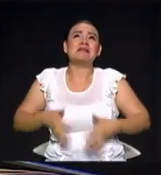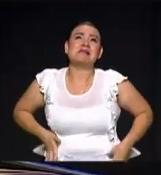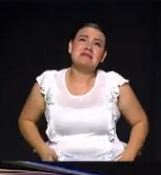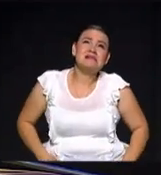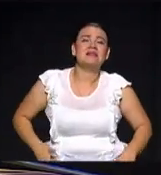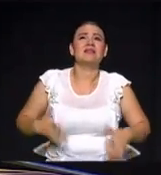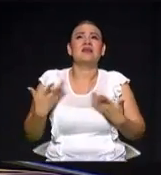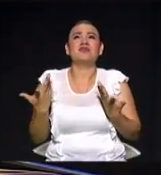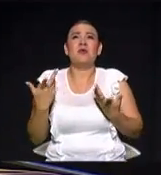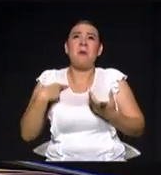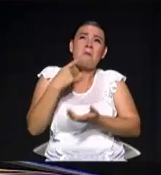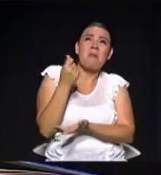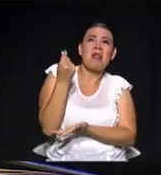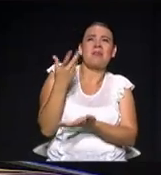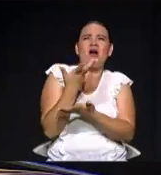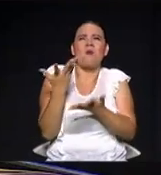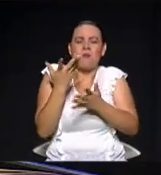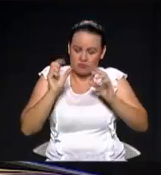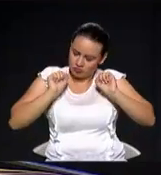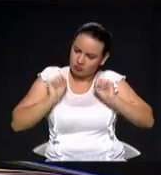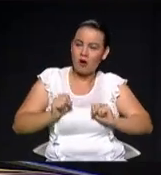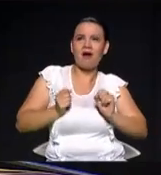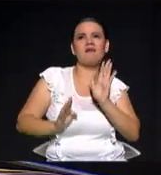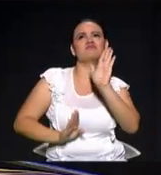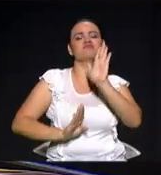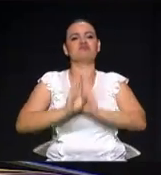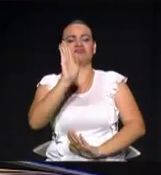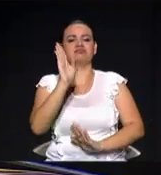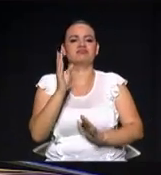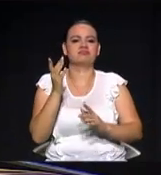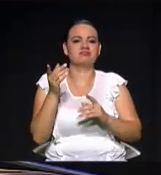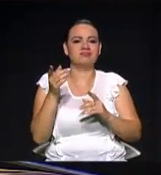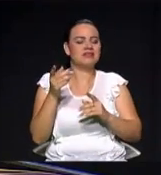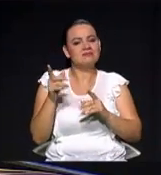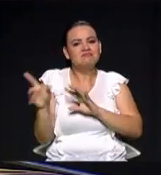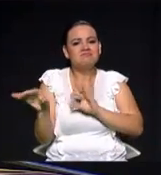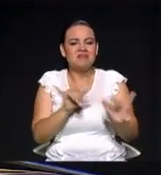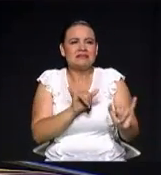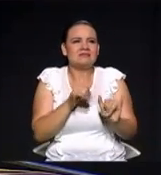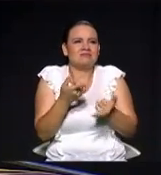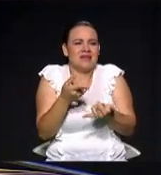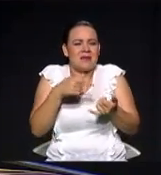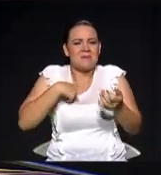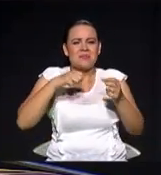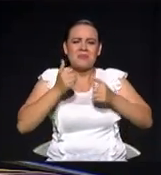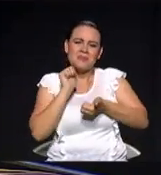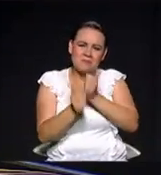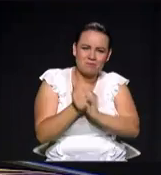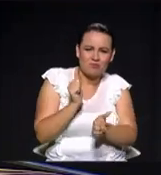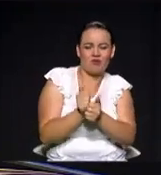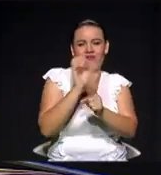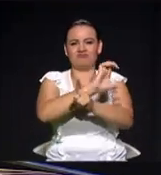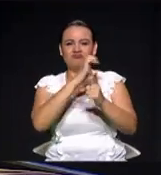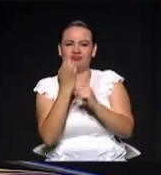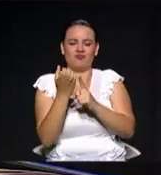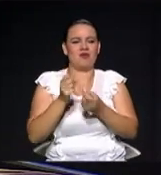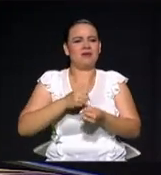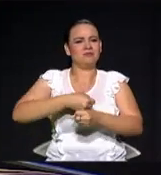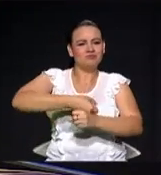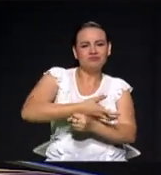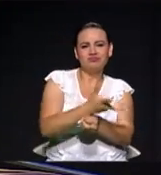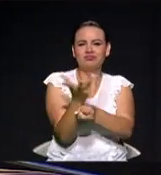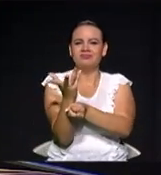emprendimiento es fundamental hay que integrarlo también con proyectos de vida en el deporte en la cultura en el arte como la